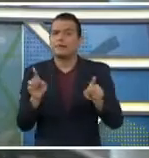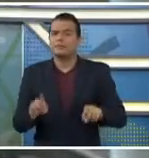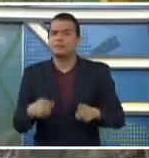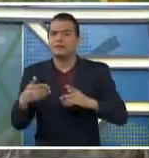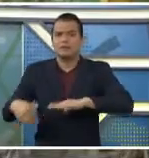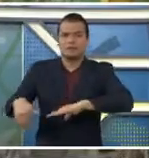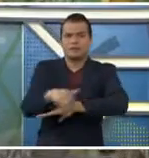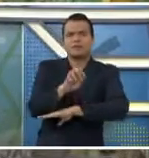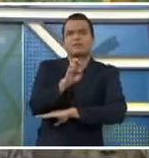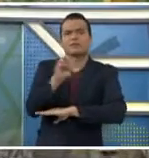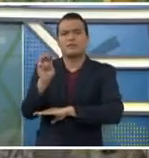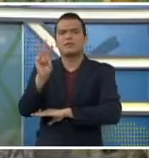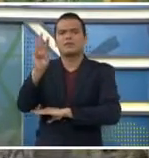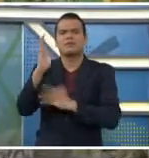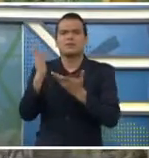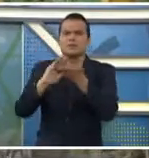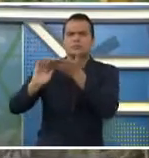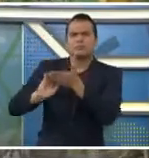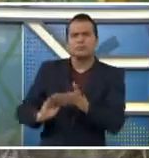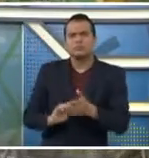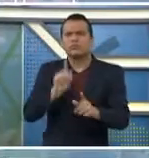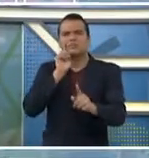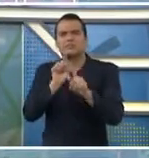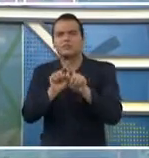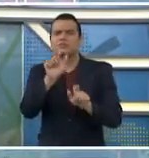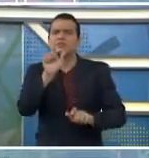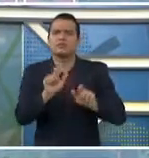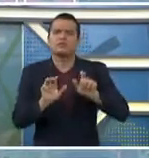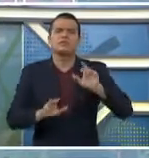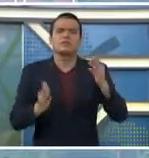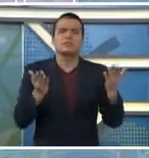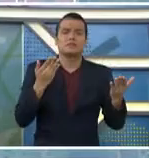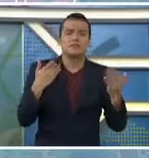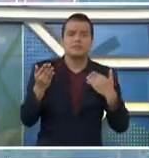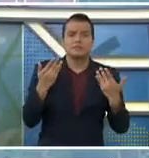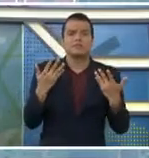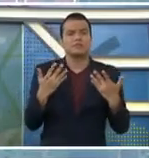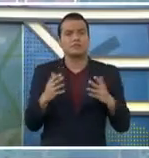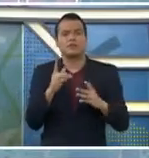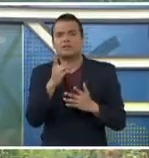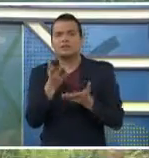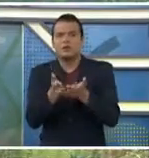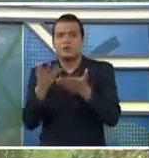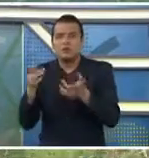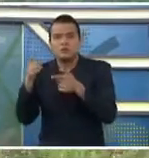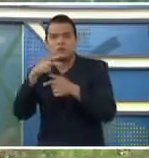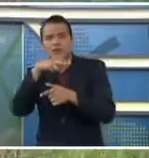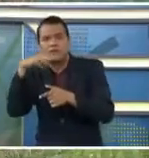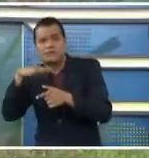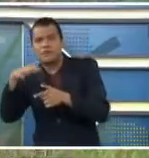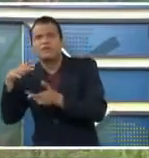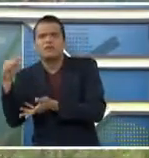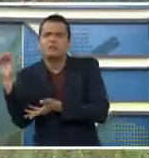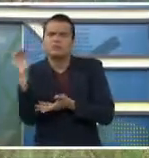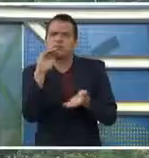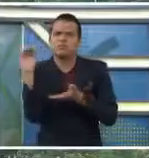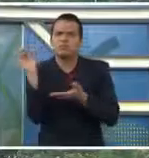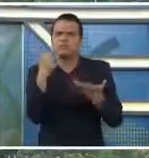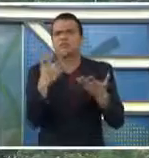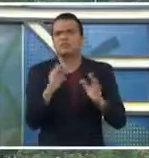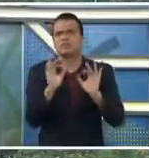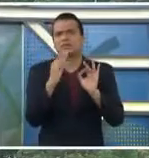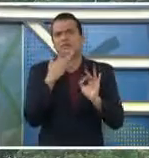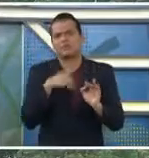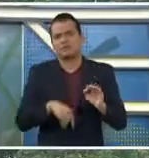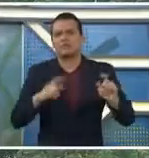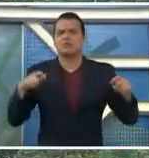vías terciarias para que nuestros campesinos puedan bajar sus productos, sacarlos de allá de su finca sin ningún problema y ponerlo aquí